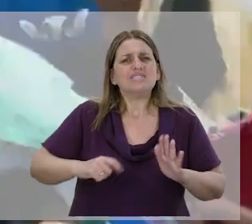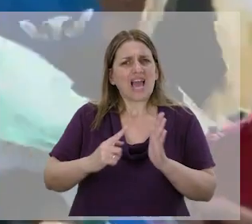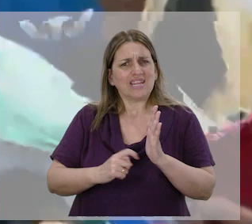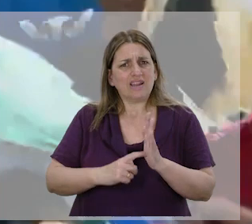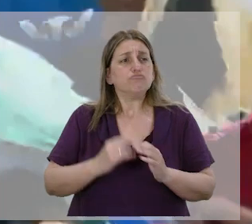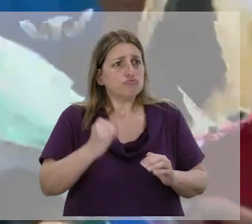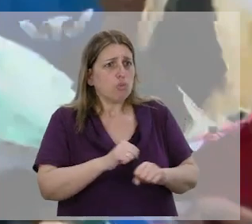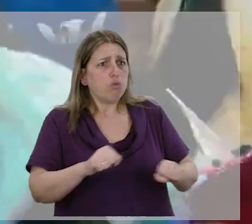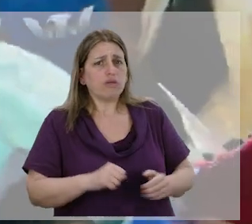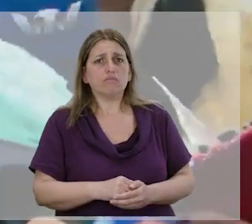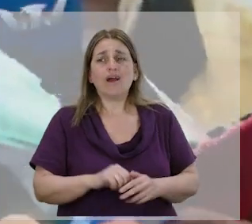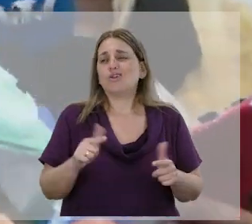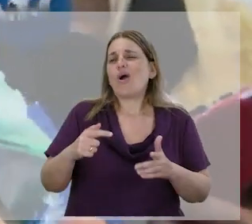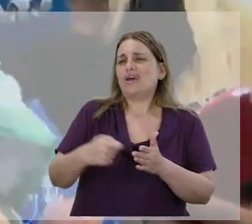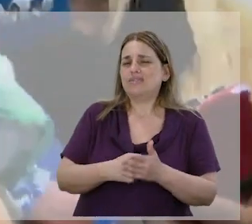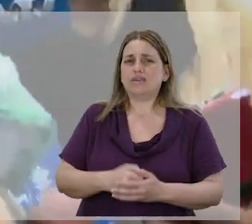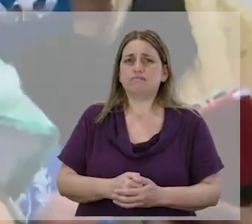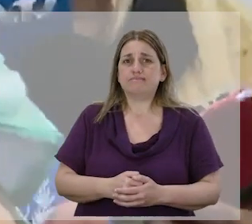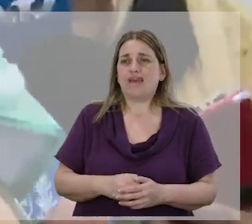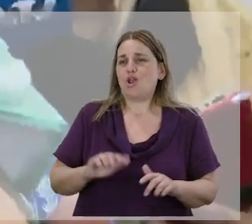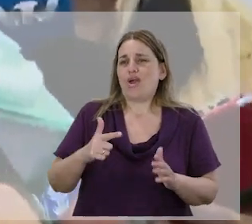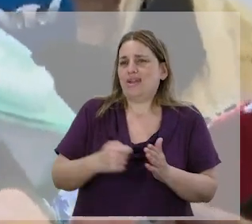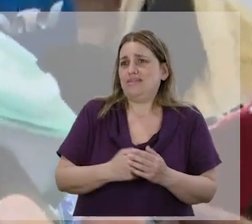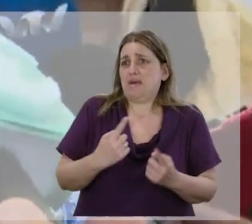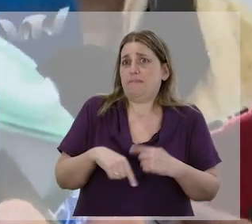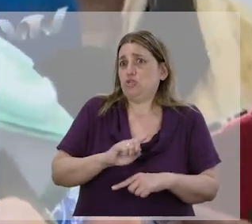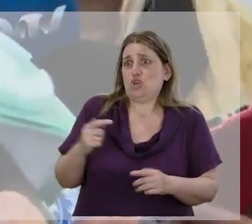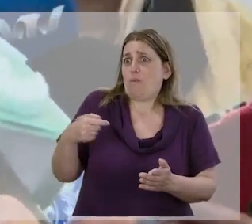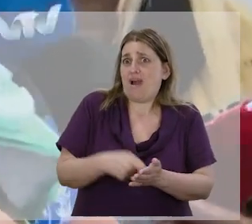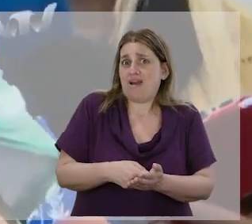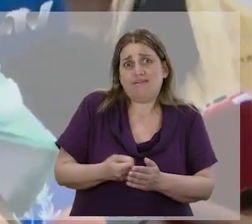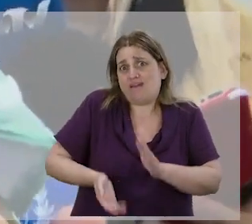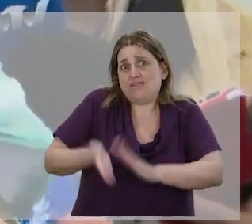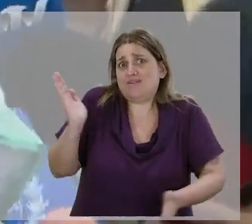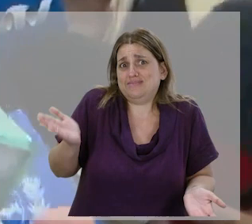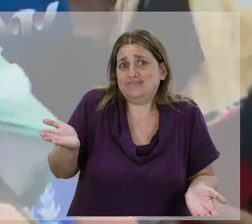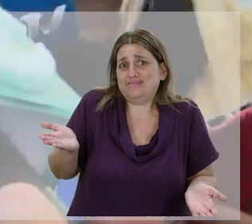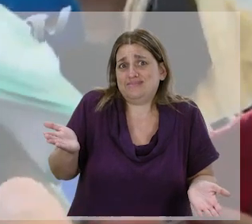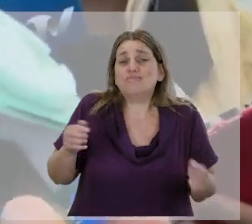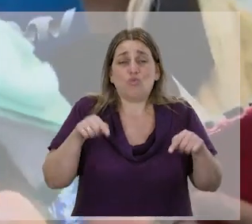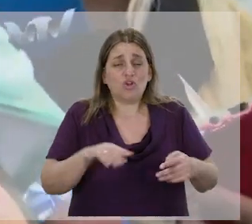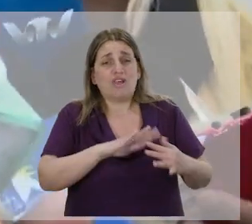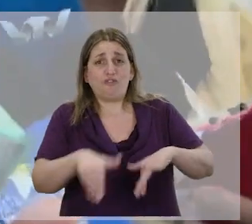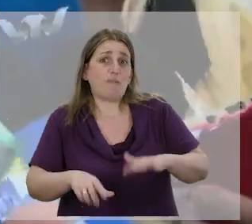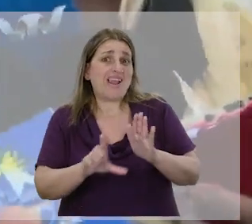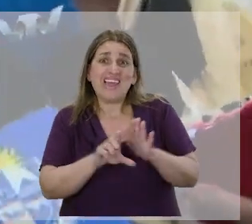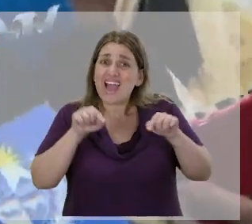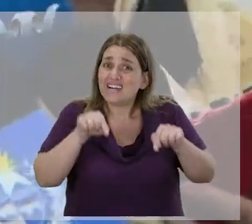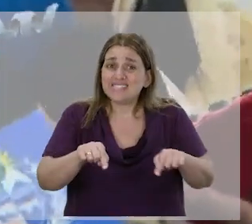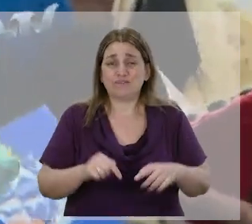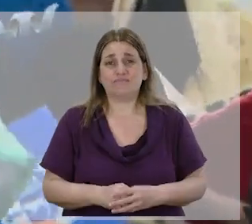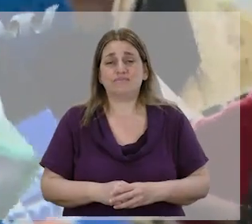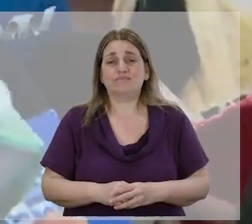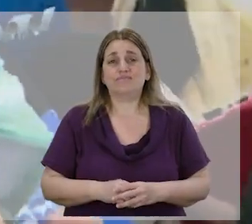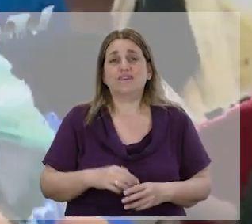arrendamiento, che, ¿me alquilás por 7 meses? Sí, te alquilo. No tengo garantía. Bueno, está bien, no tenés garantía, pero si no me pagás, te vas.